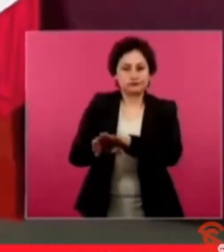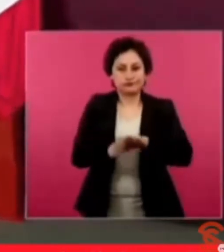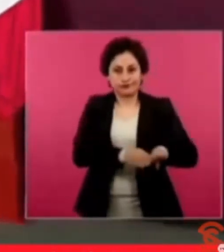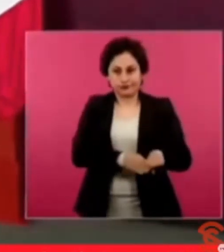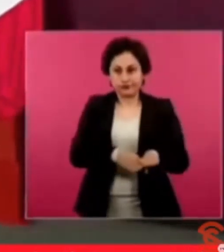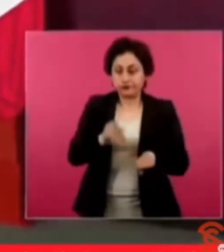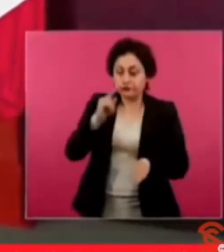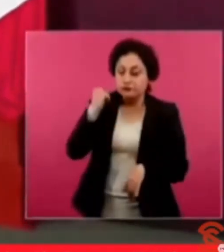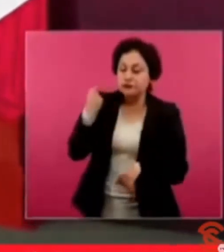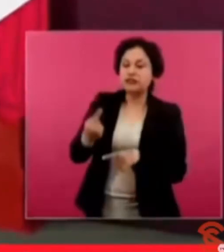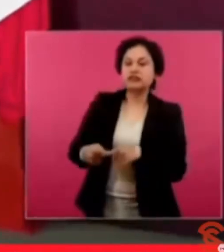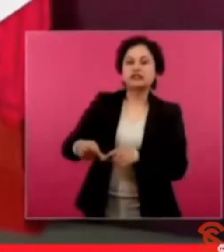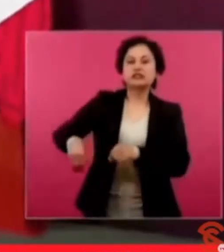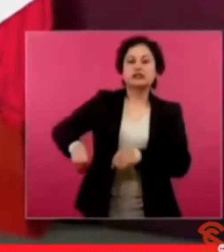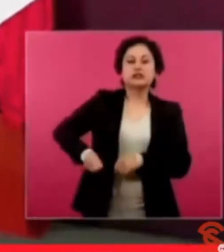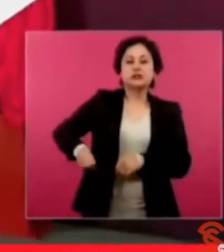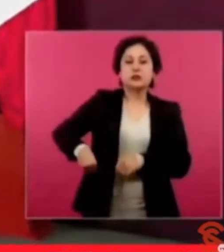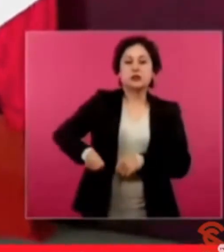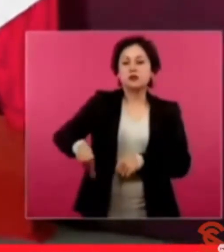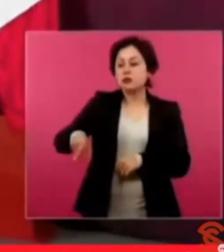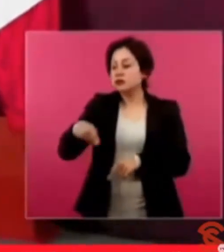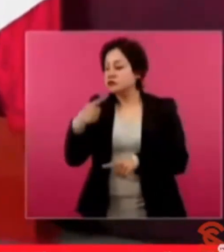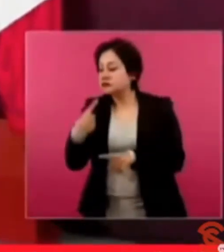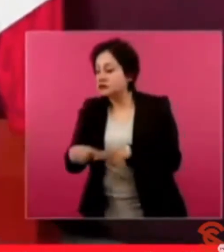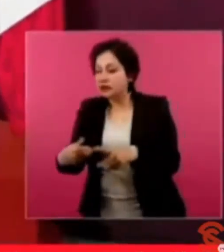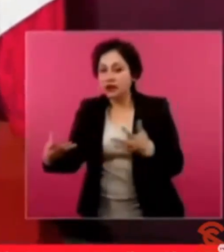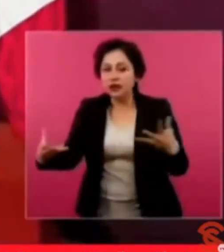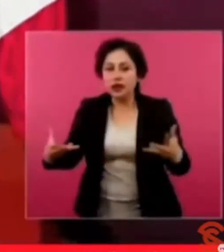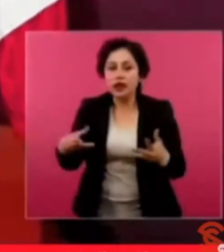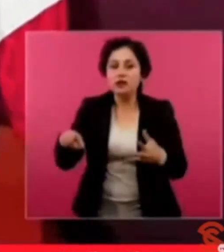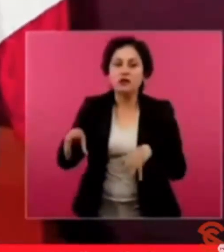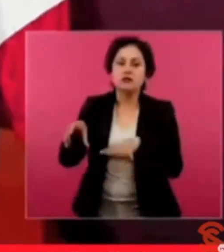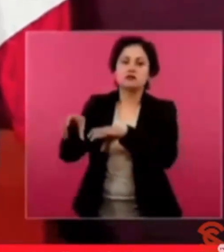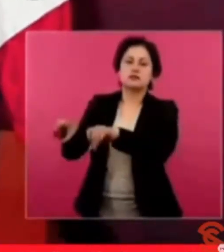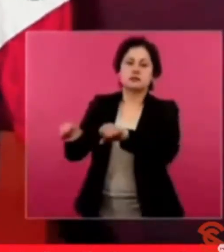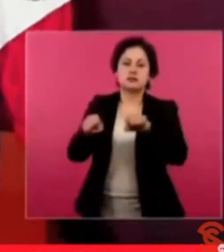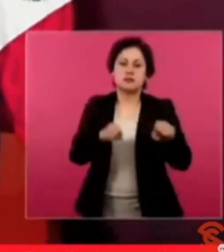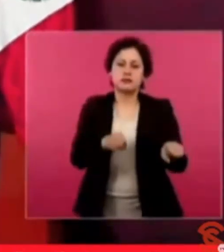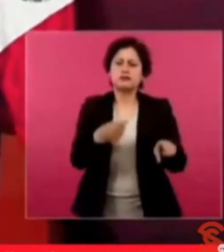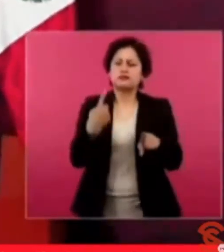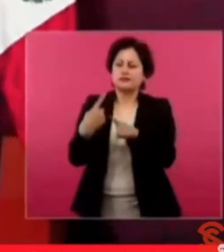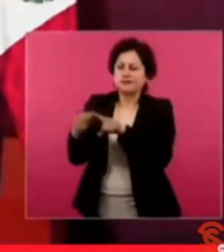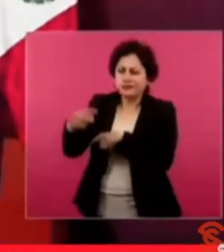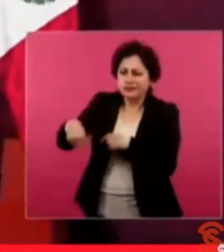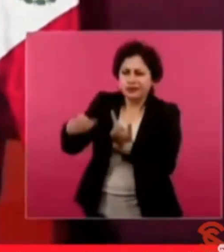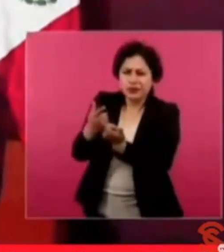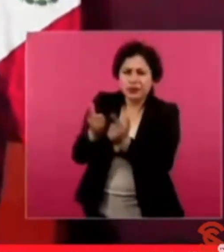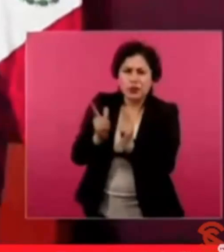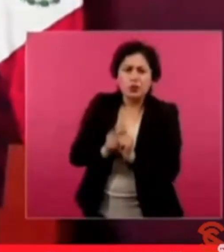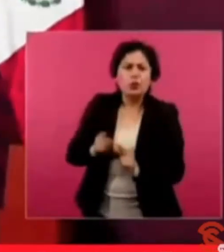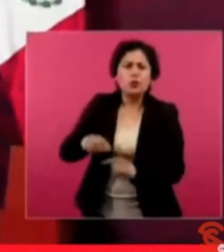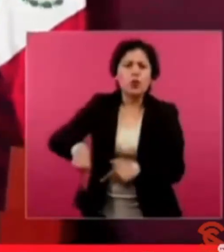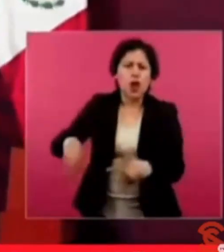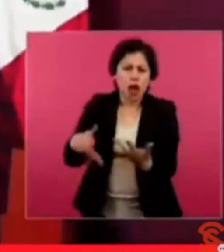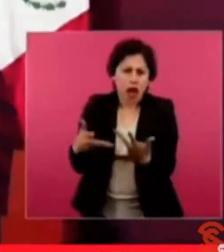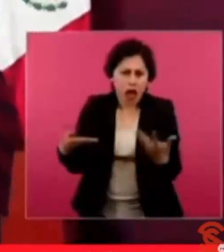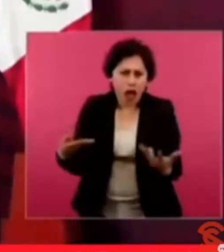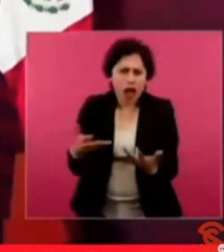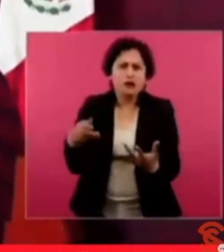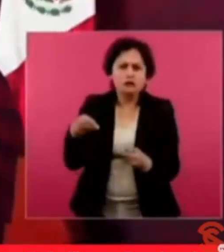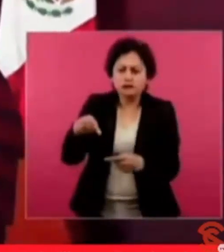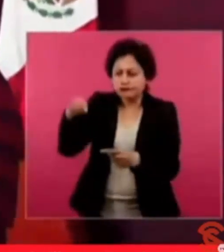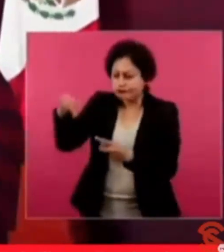a los responsables, jefes de bandas que actúan en esta zona. Pero sí estamos